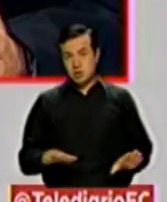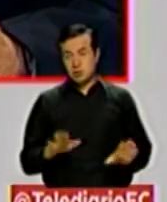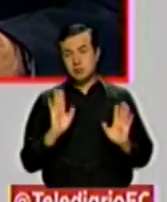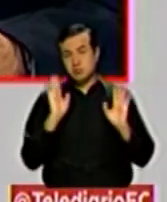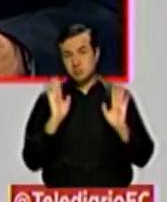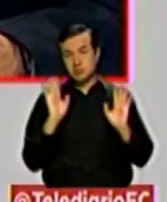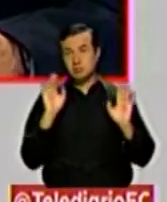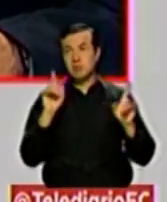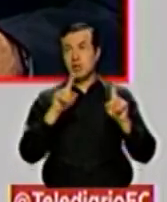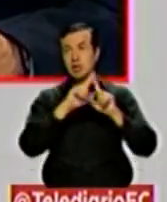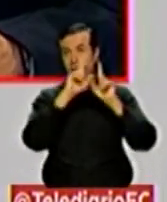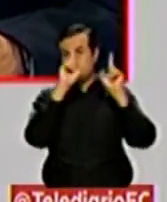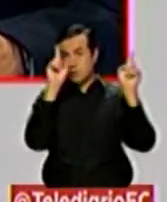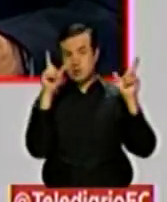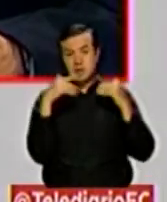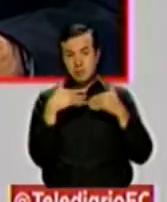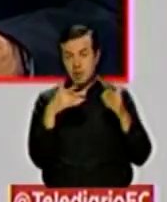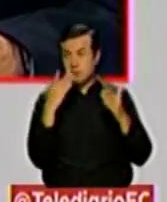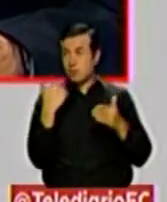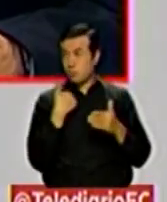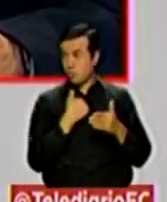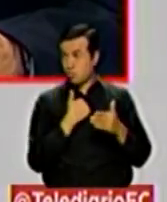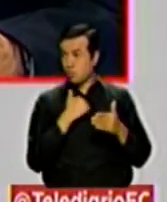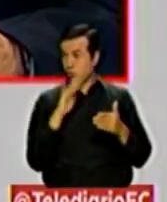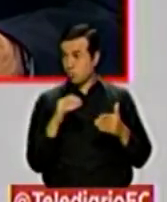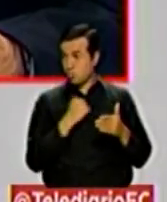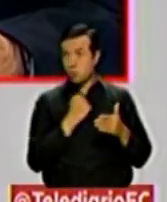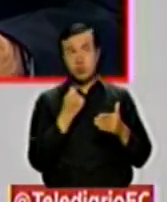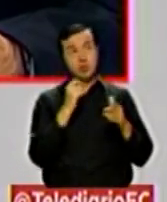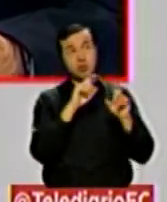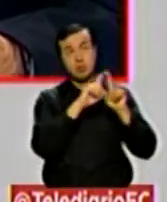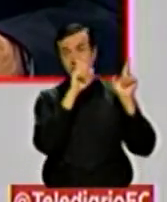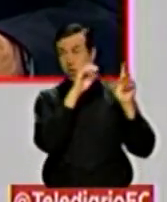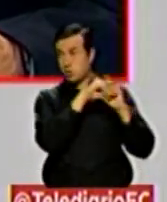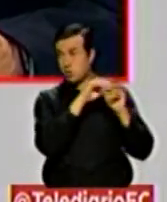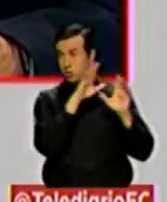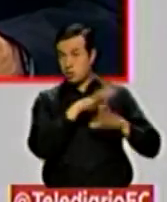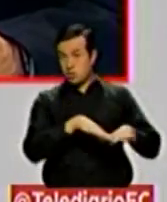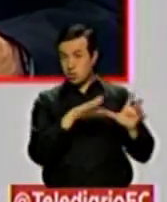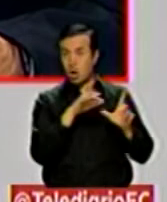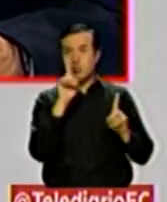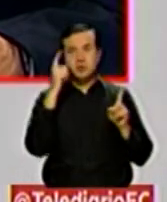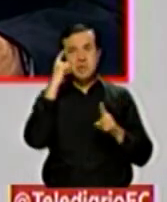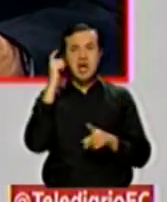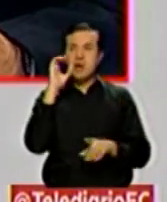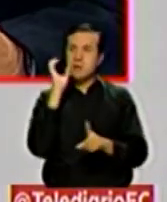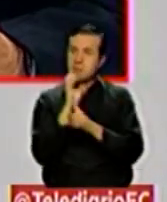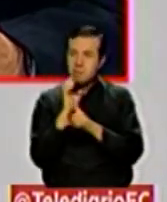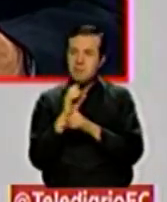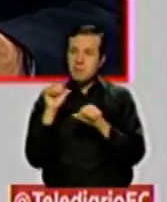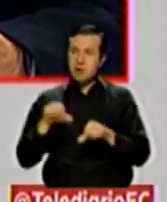O sea, yo quiero ser bien claro, porque aquí se sataniza todo y no hay que